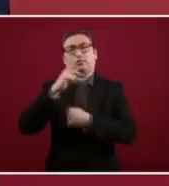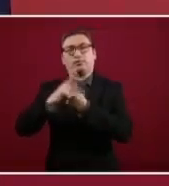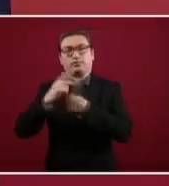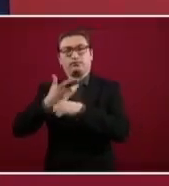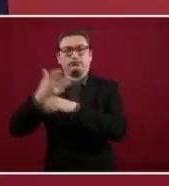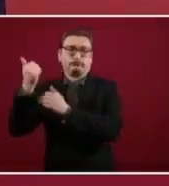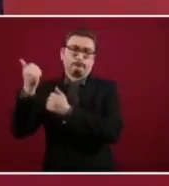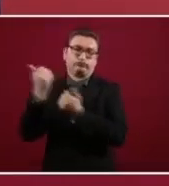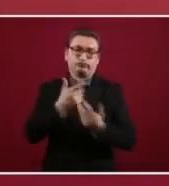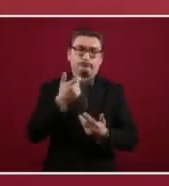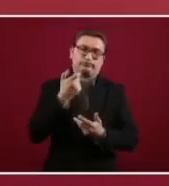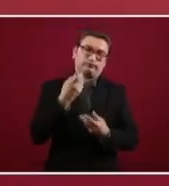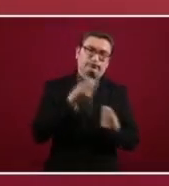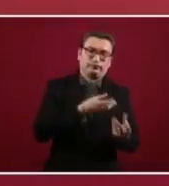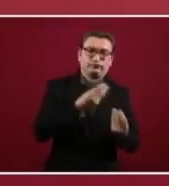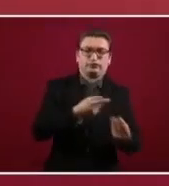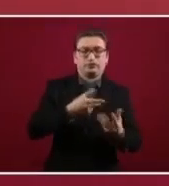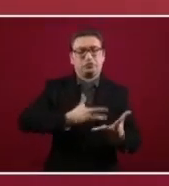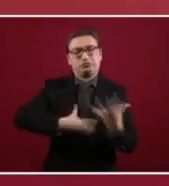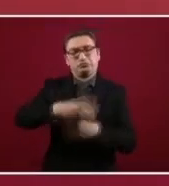al mercado